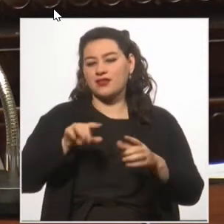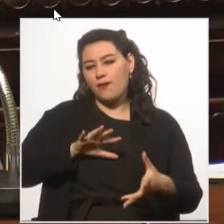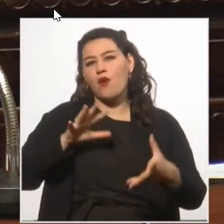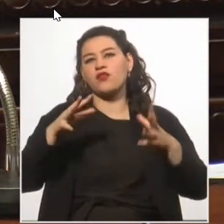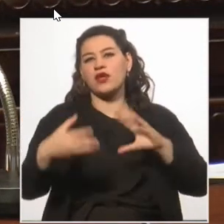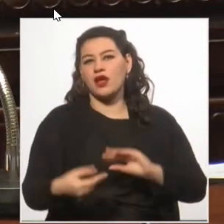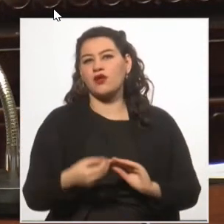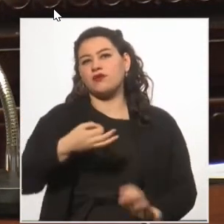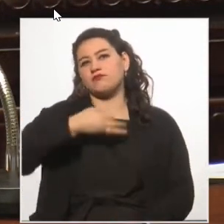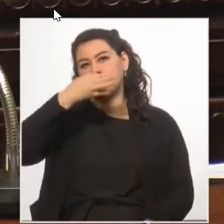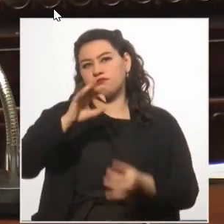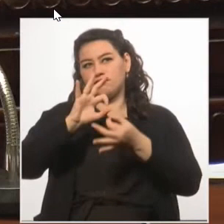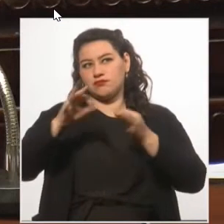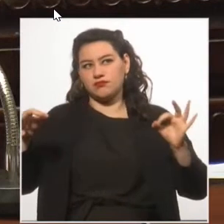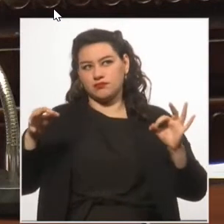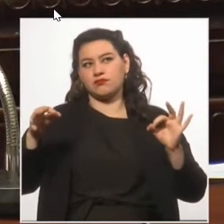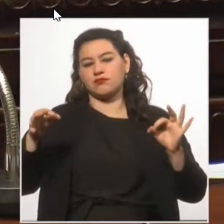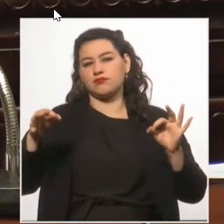modelo de oración laica.